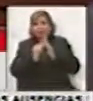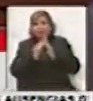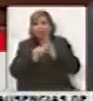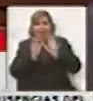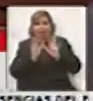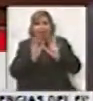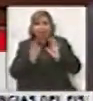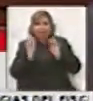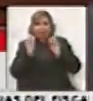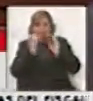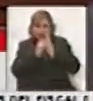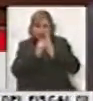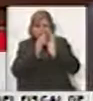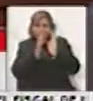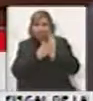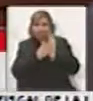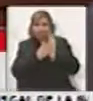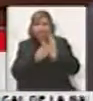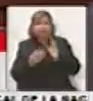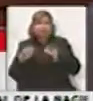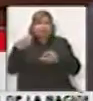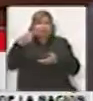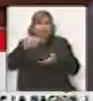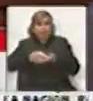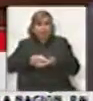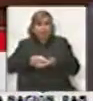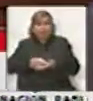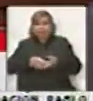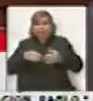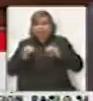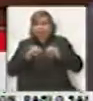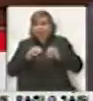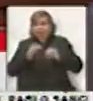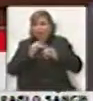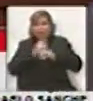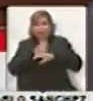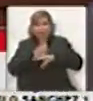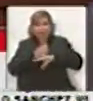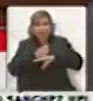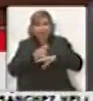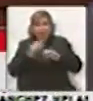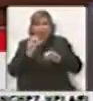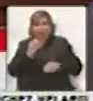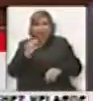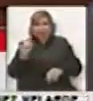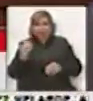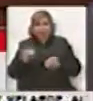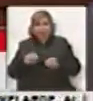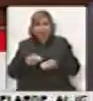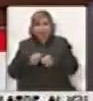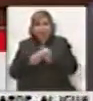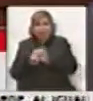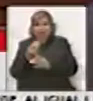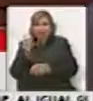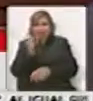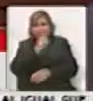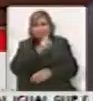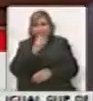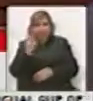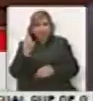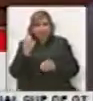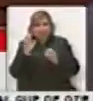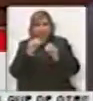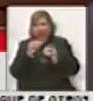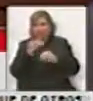10 se señale que los aportes que hacen los socios de las cooperativas agrarias no sean